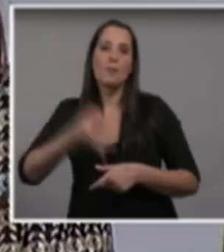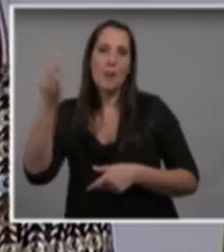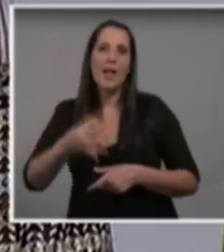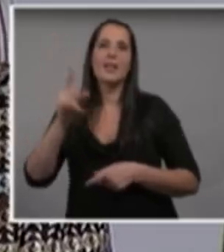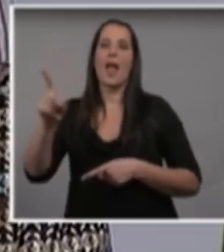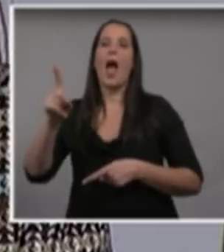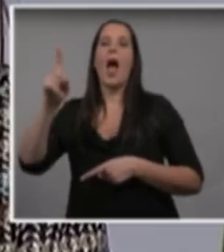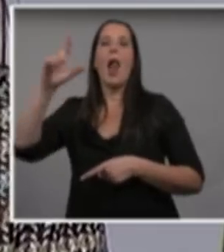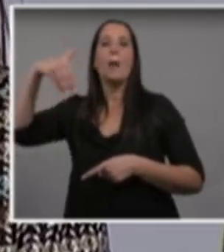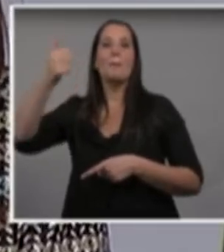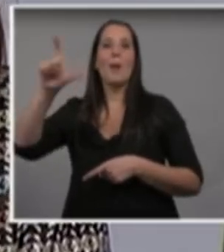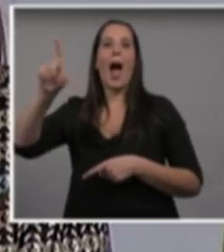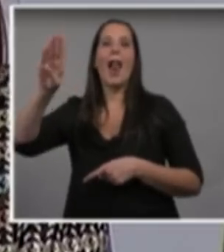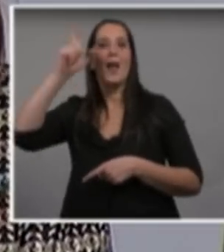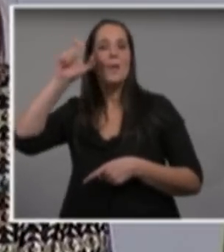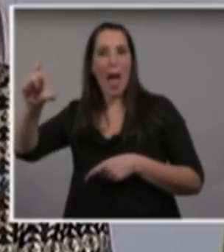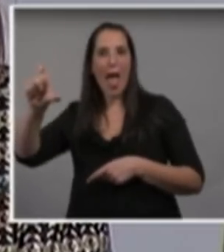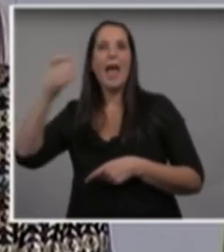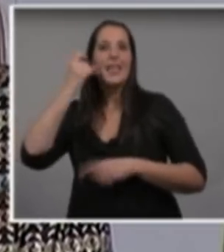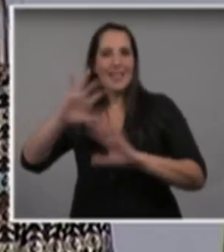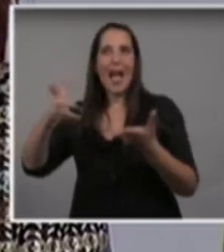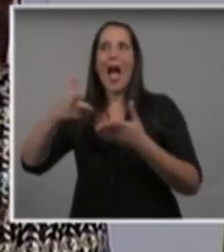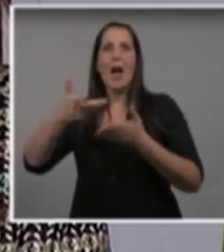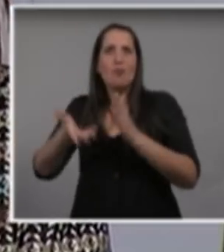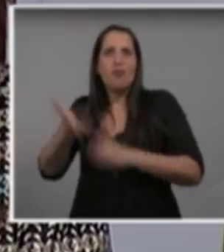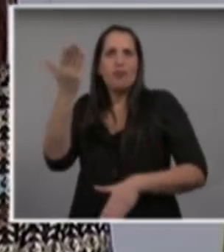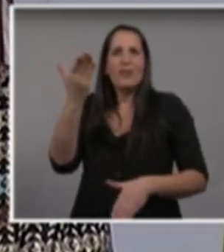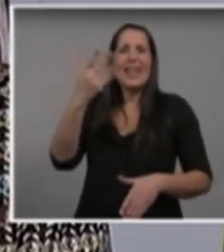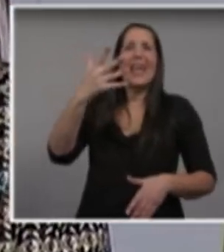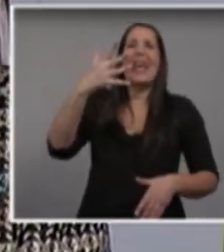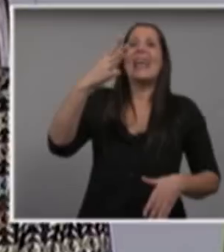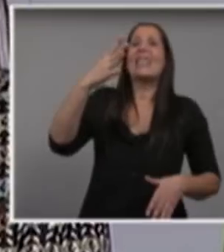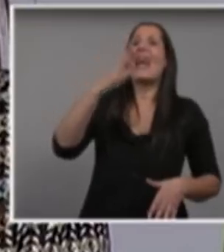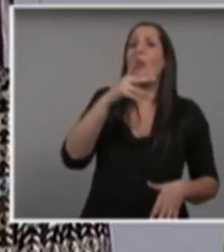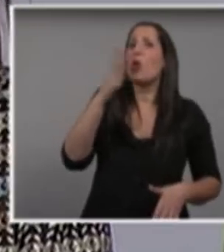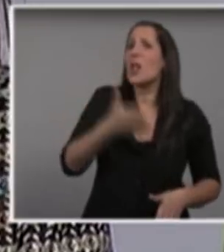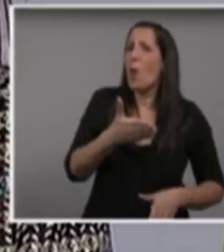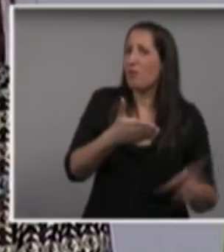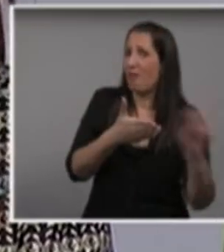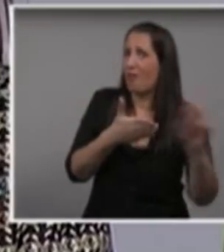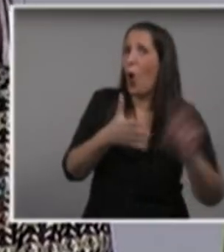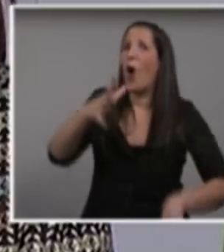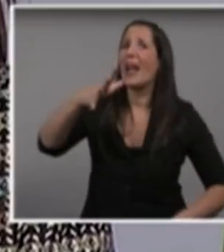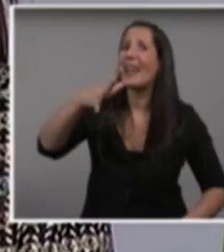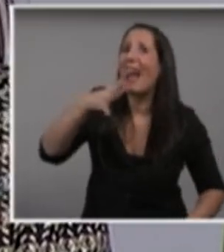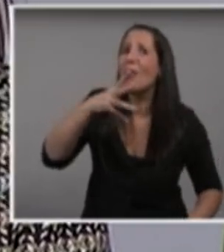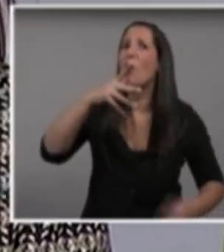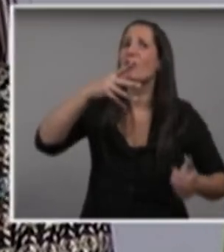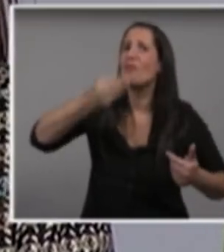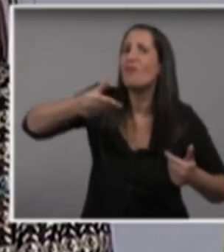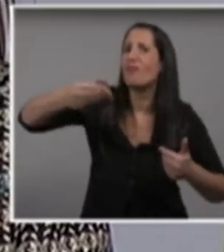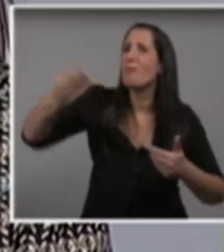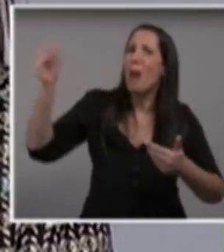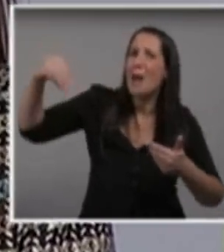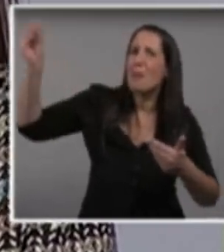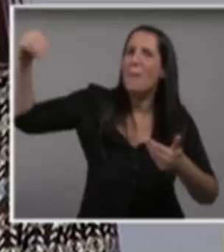14 veces creció, no 14%, 14 veces creció la producción de Malbec del año